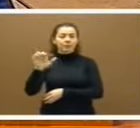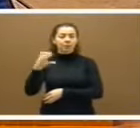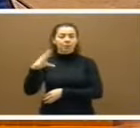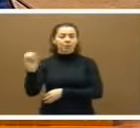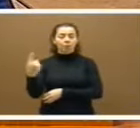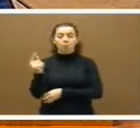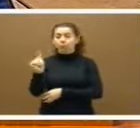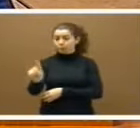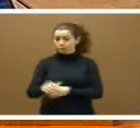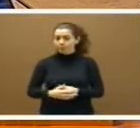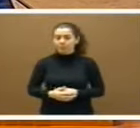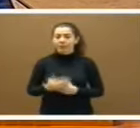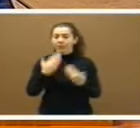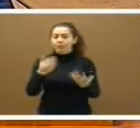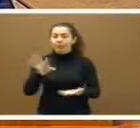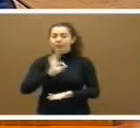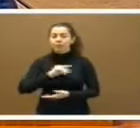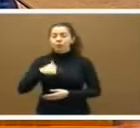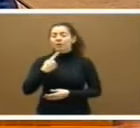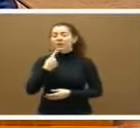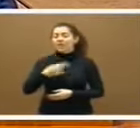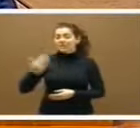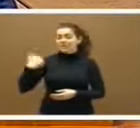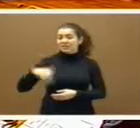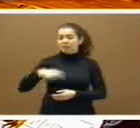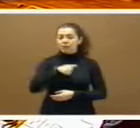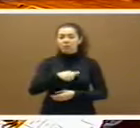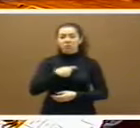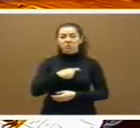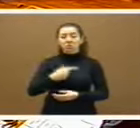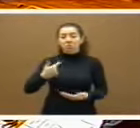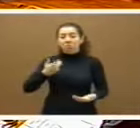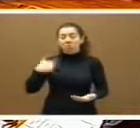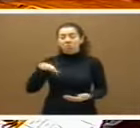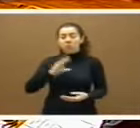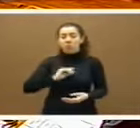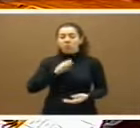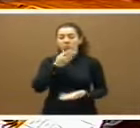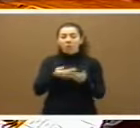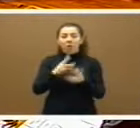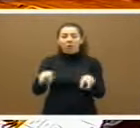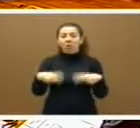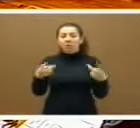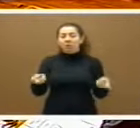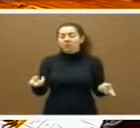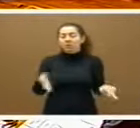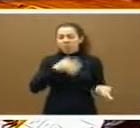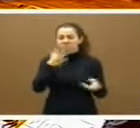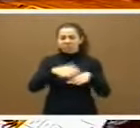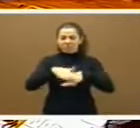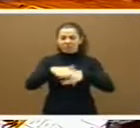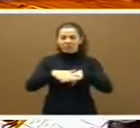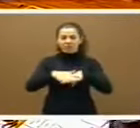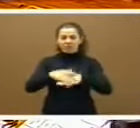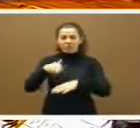Gracias, presidente. Ya le decía yo en comisión que mi grupo no entiende a qué se debe esta enmienda y entendemos que, bien, por